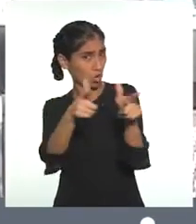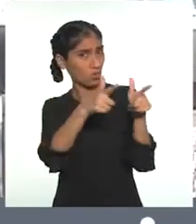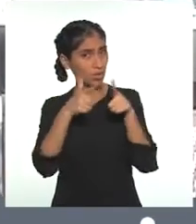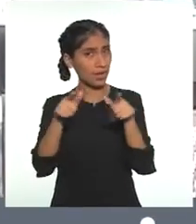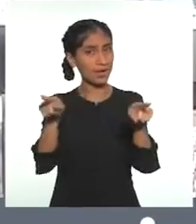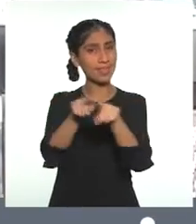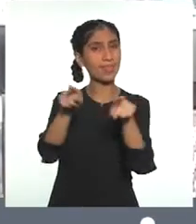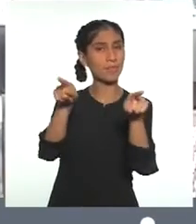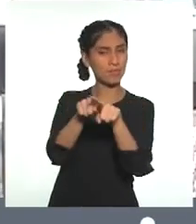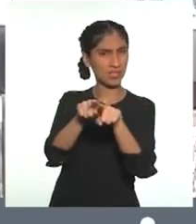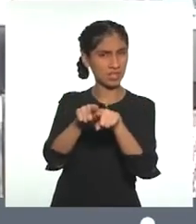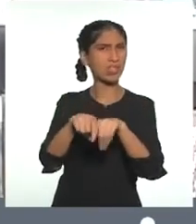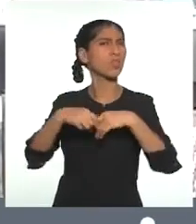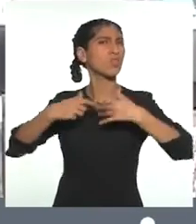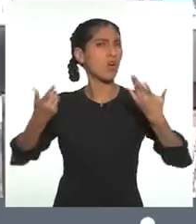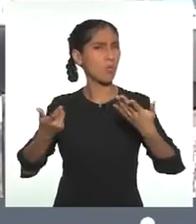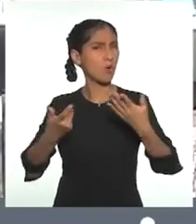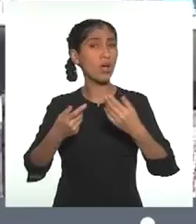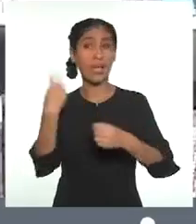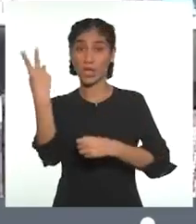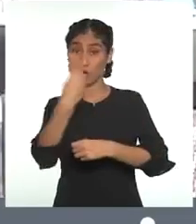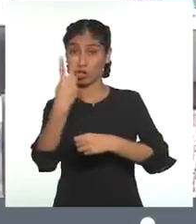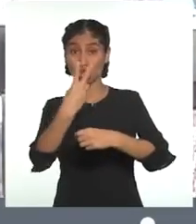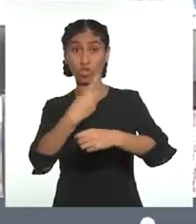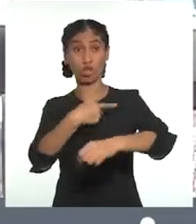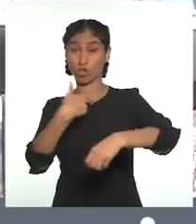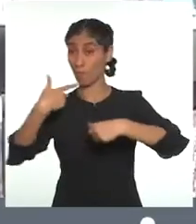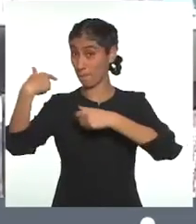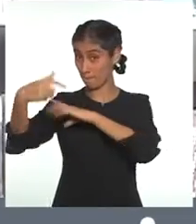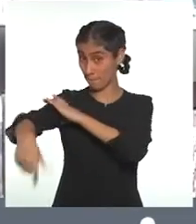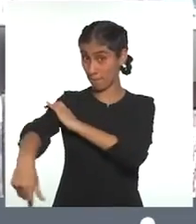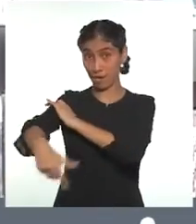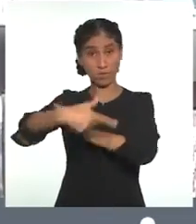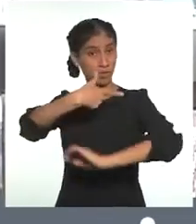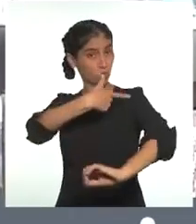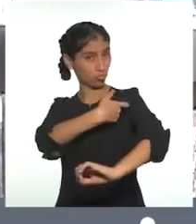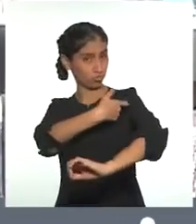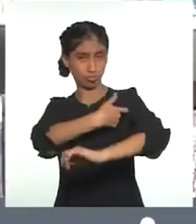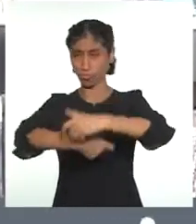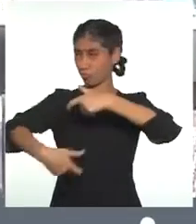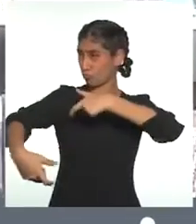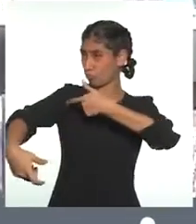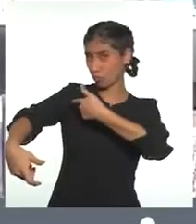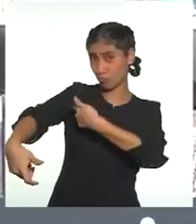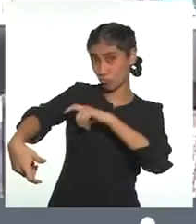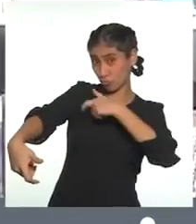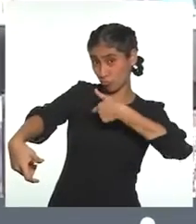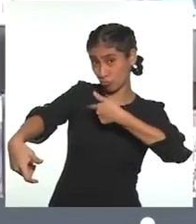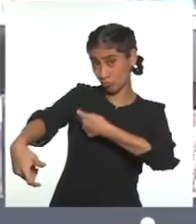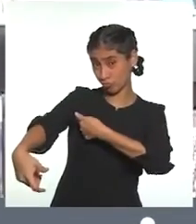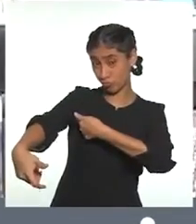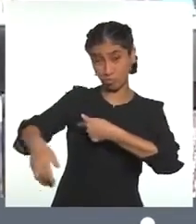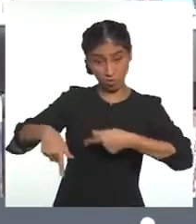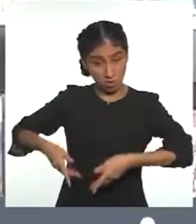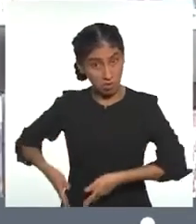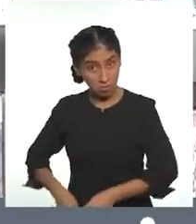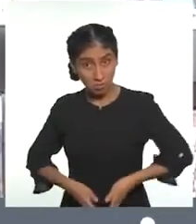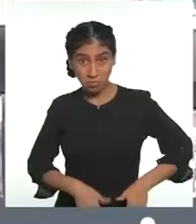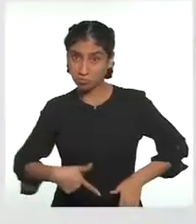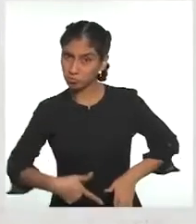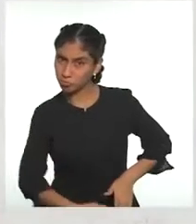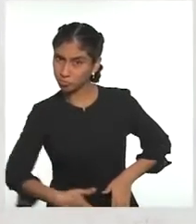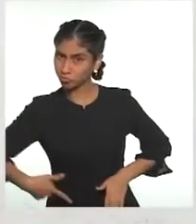por aplicar estas en los 2 brazos y en las 2 piernas, para acelerar el proceso de